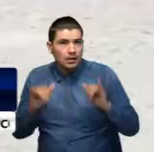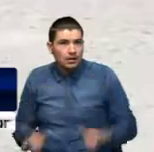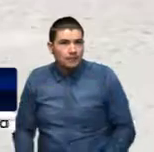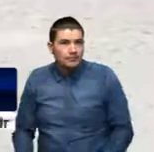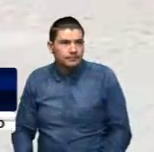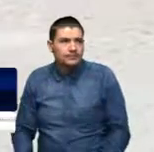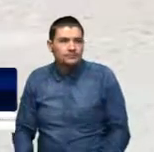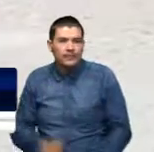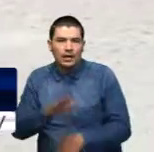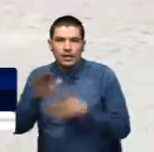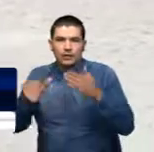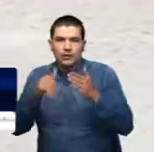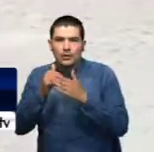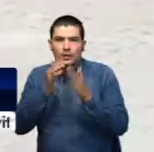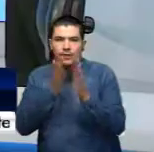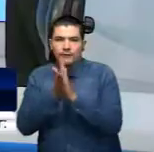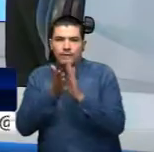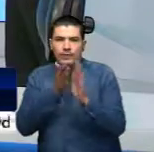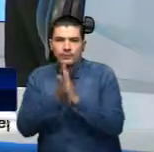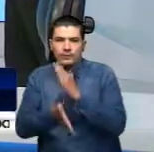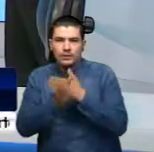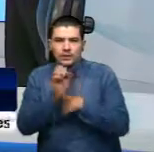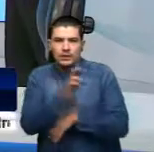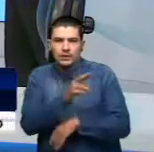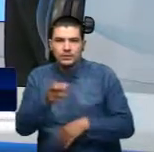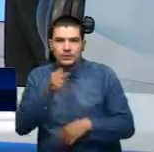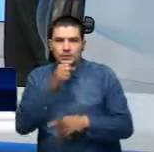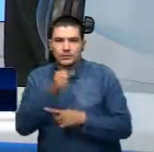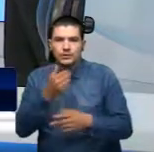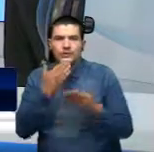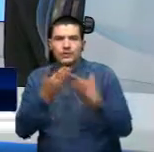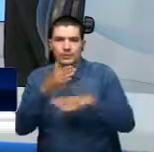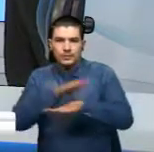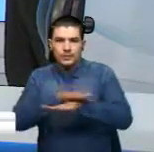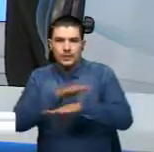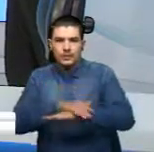toda la información por el momento desde la provincia de Guanentá. Continúen, compañeros, con más noticias desde Estudios.